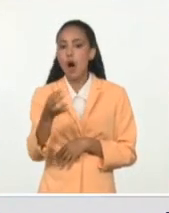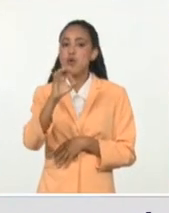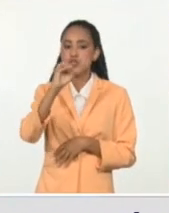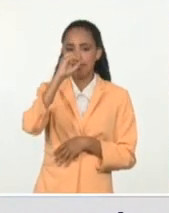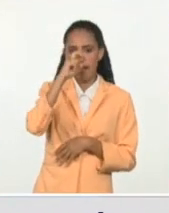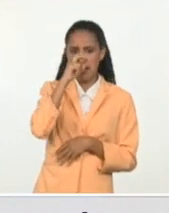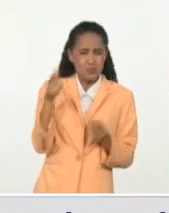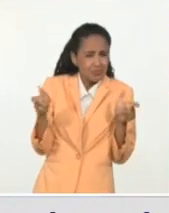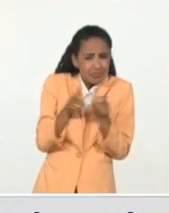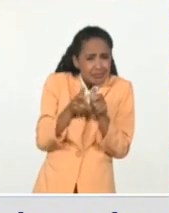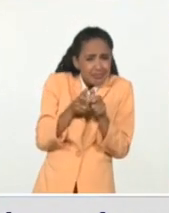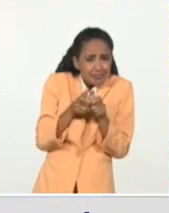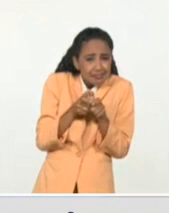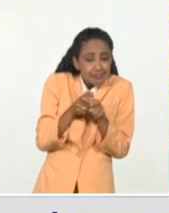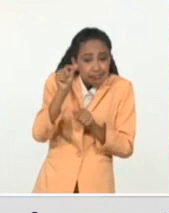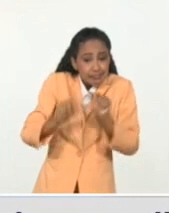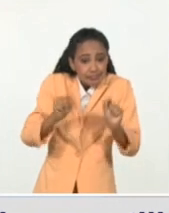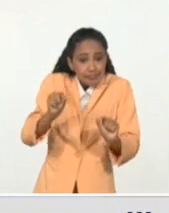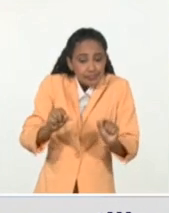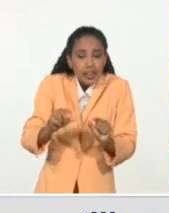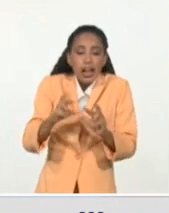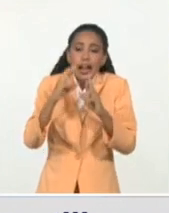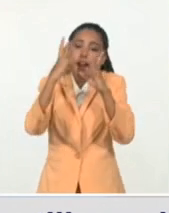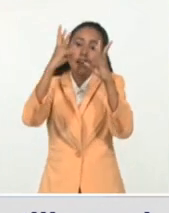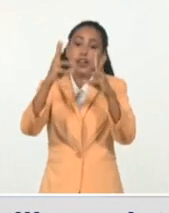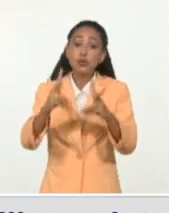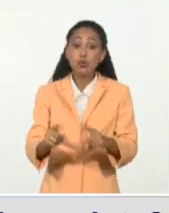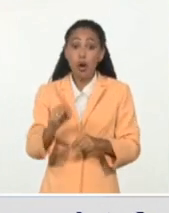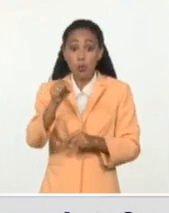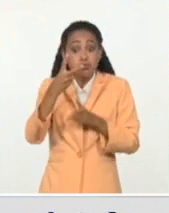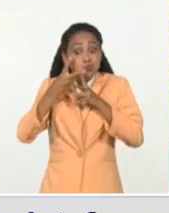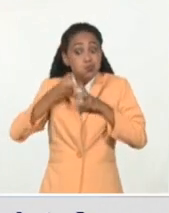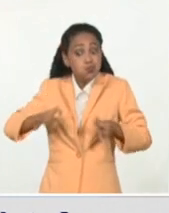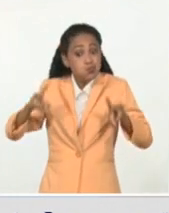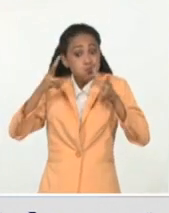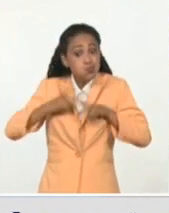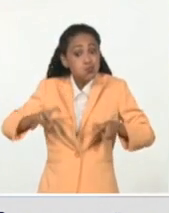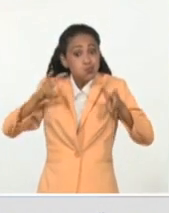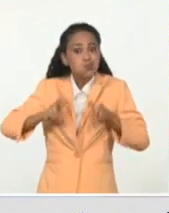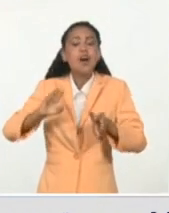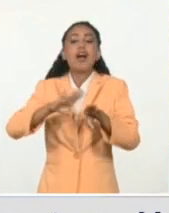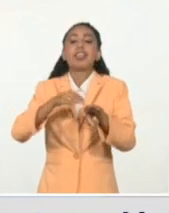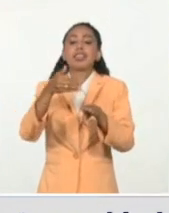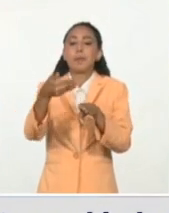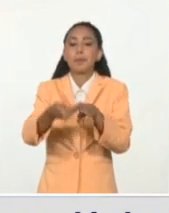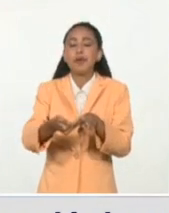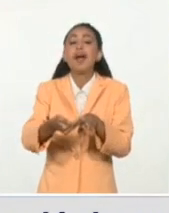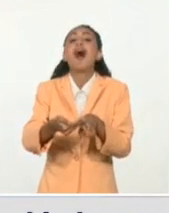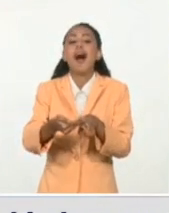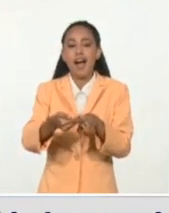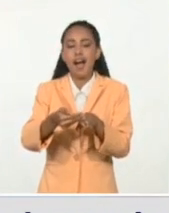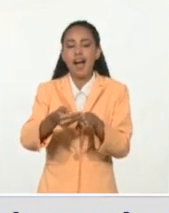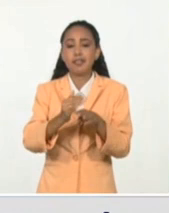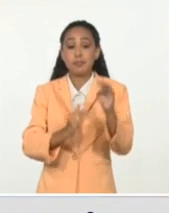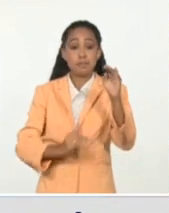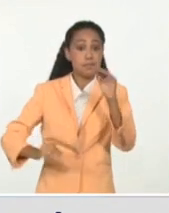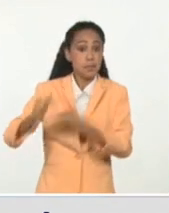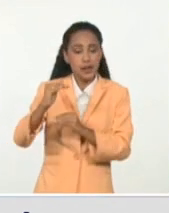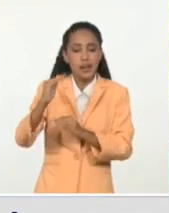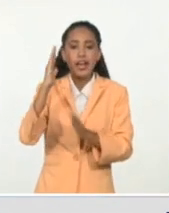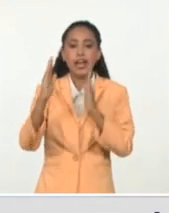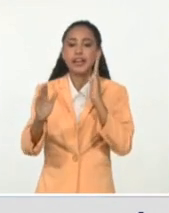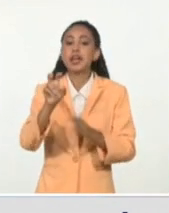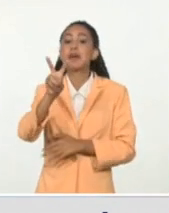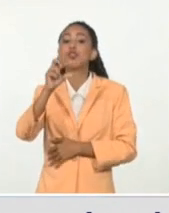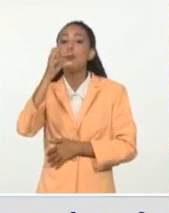reducido y los resultados de esta investigación entonces condicionaron el paso a una etapa más amplia, 2B, en los que